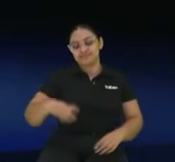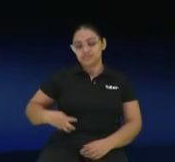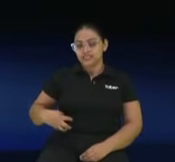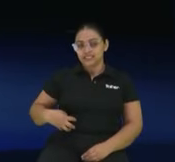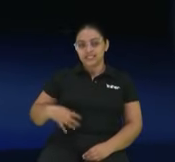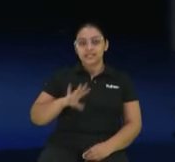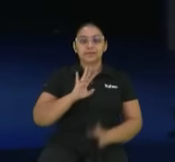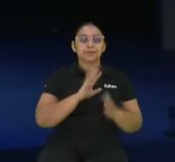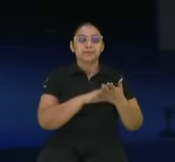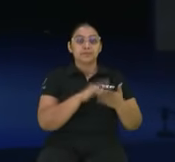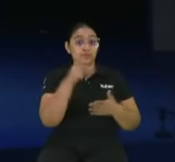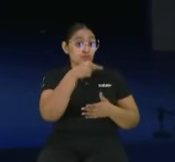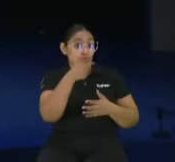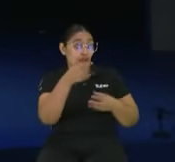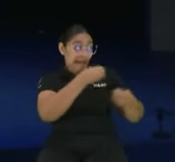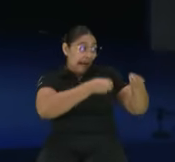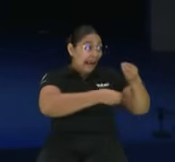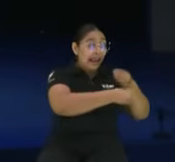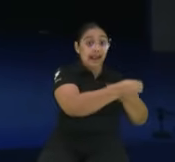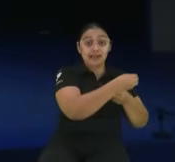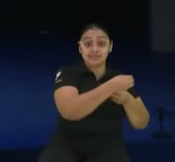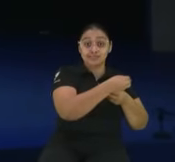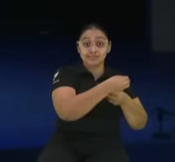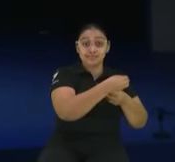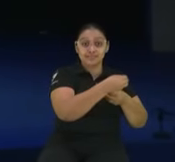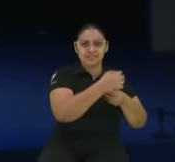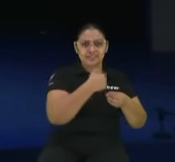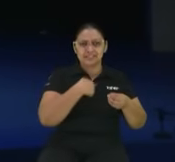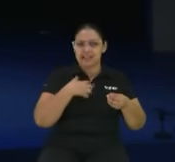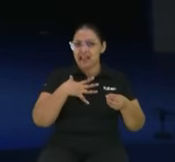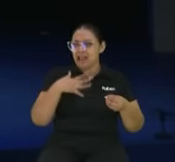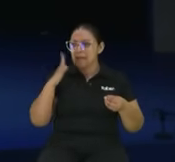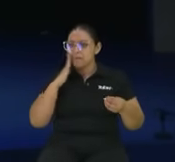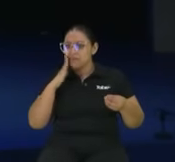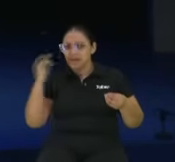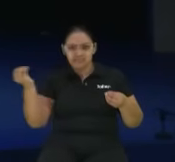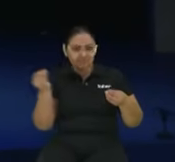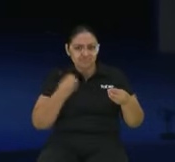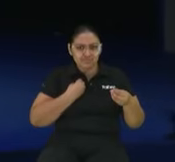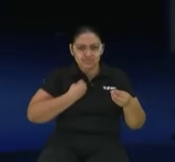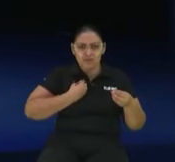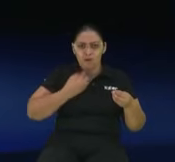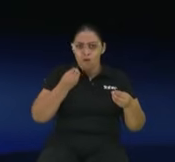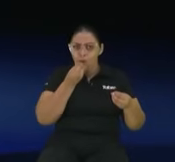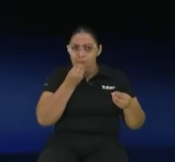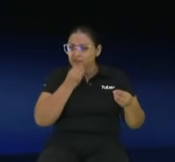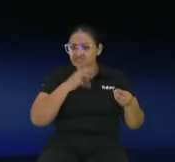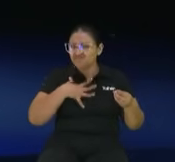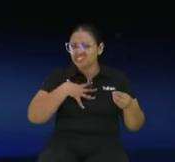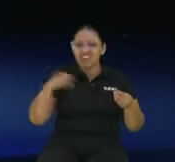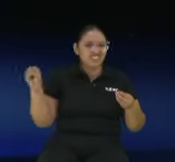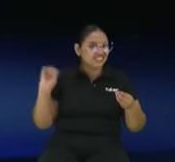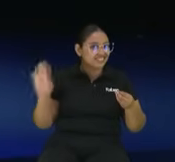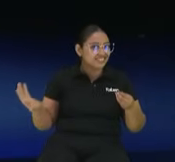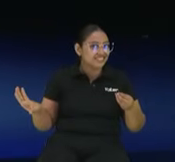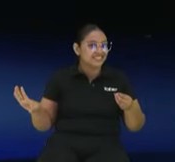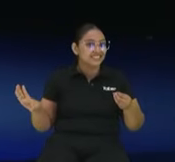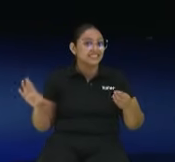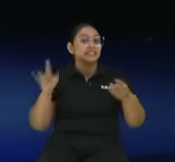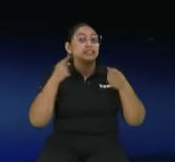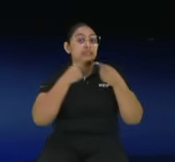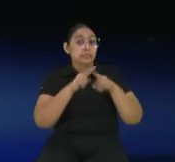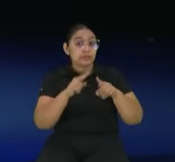andaba cando las cosas porque no le gustaba el día que la iglesia entienda que lo que necesita no es